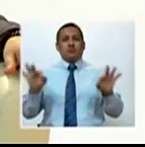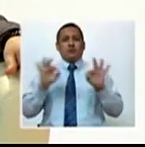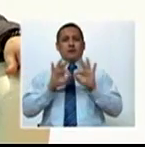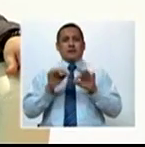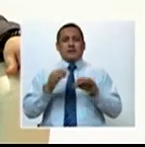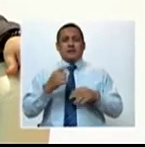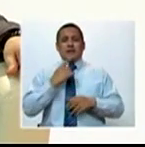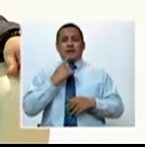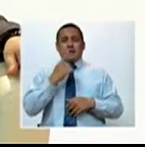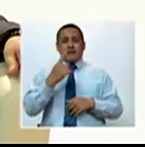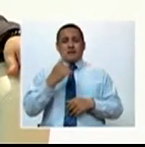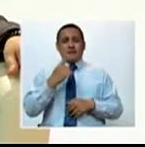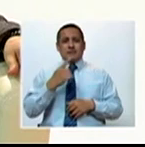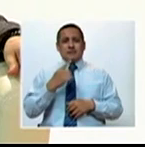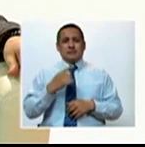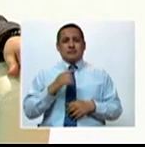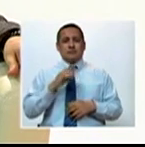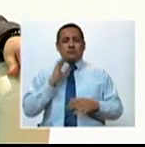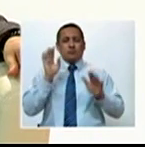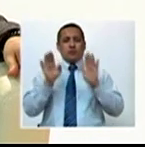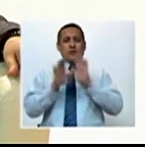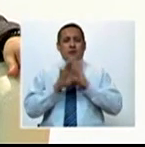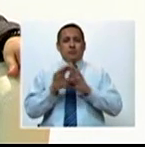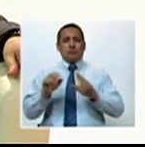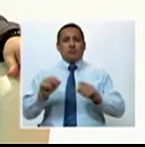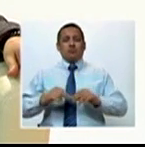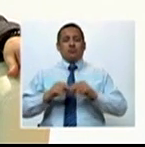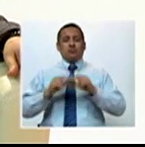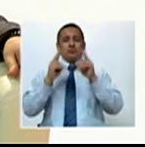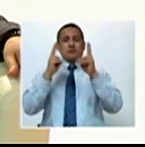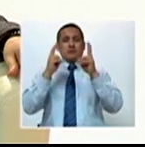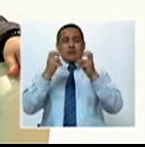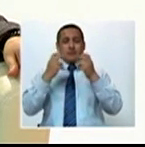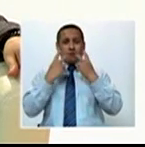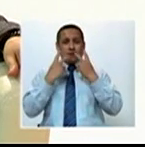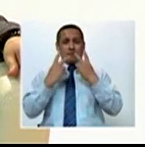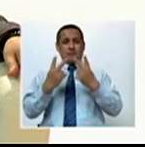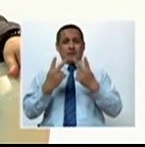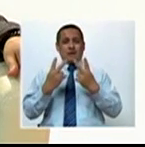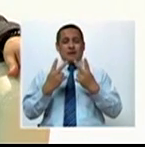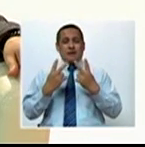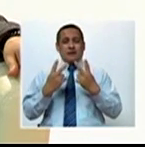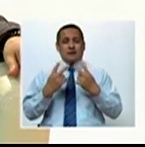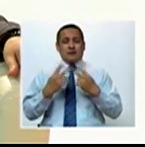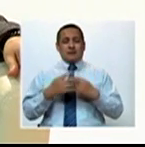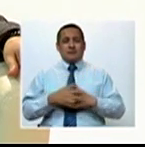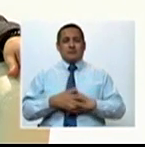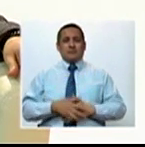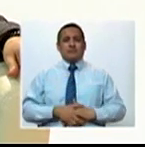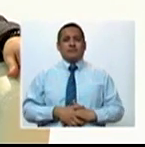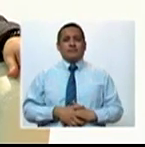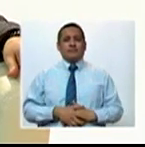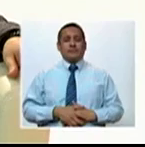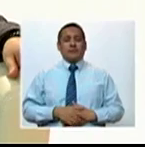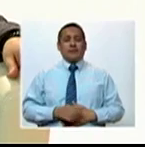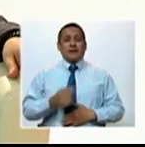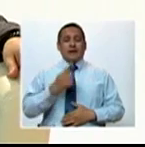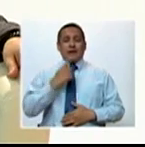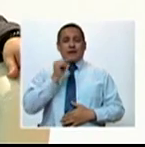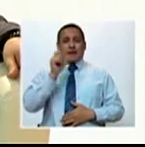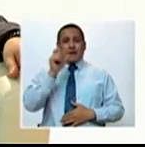también, esto, Rocío, es el tema de que